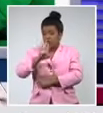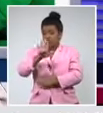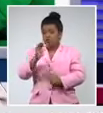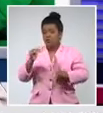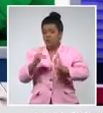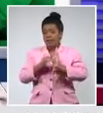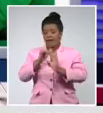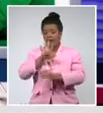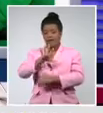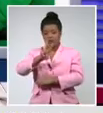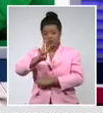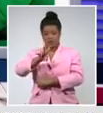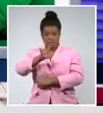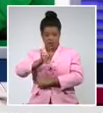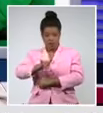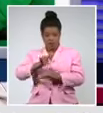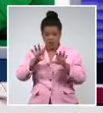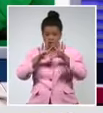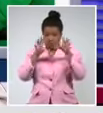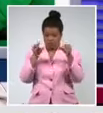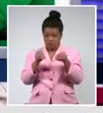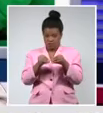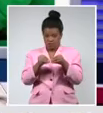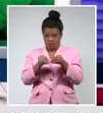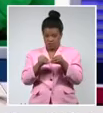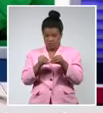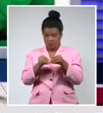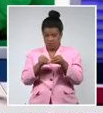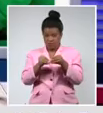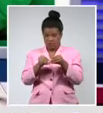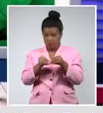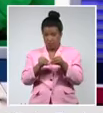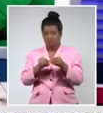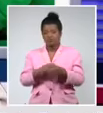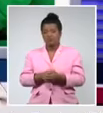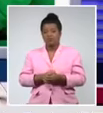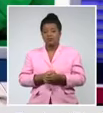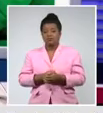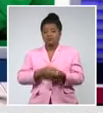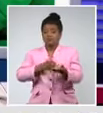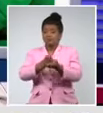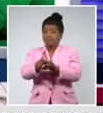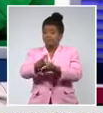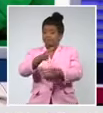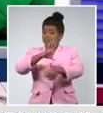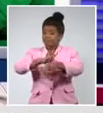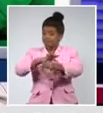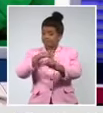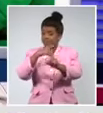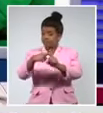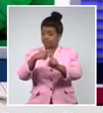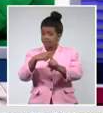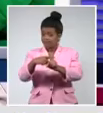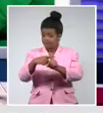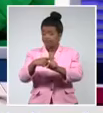5.539 es el acumulado. Activos 648, recuperados